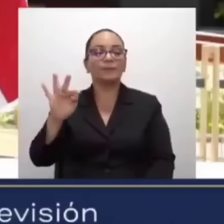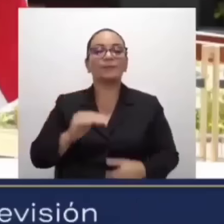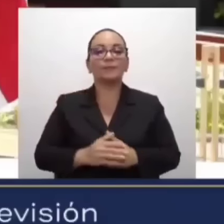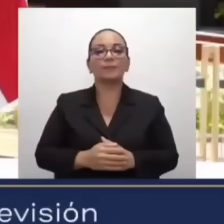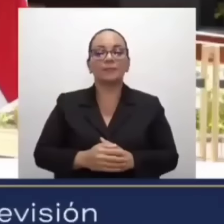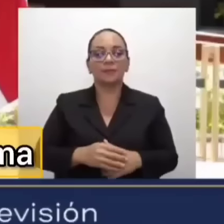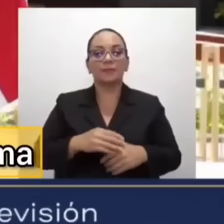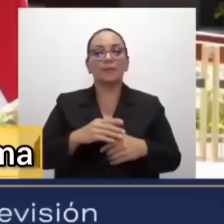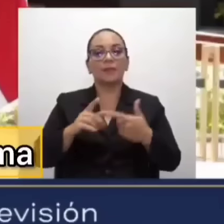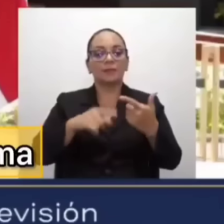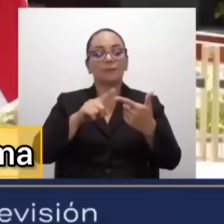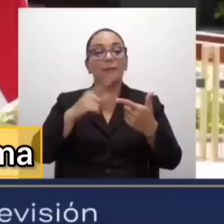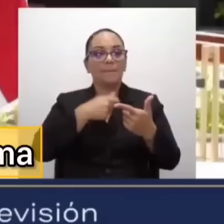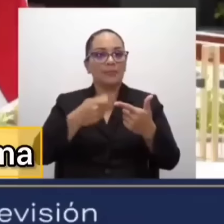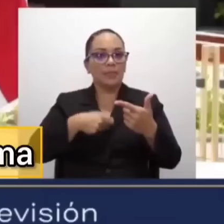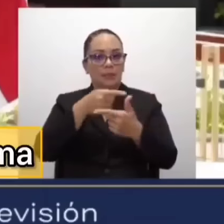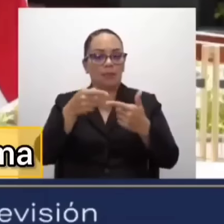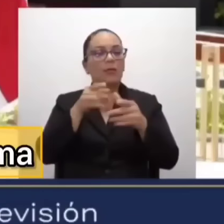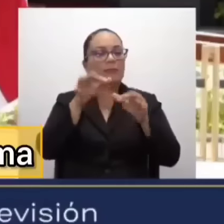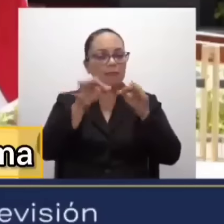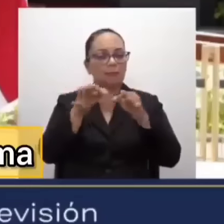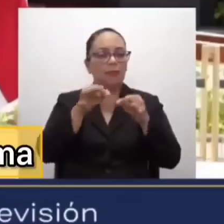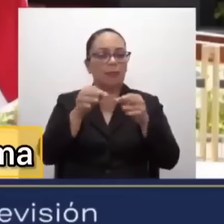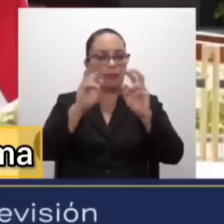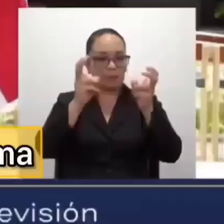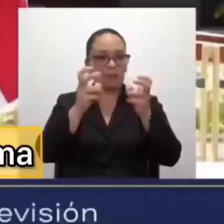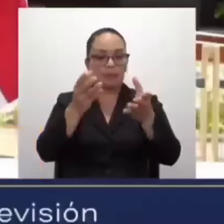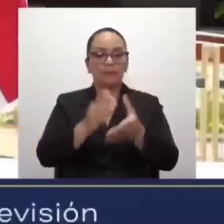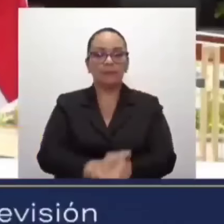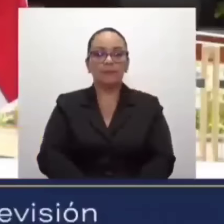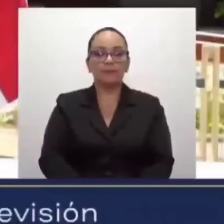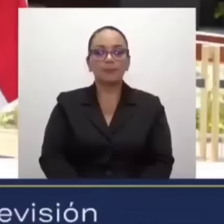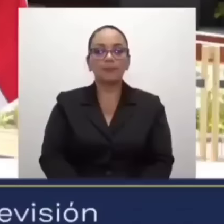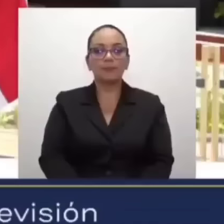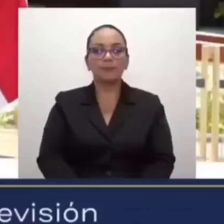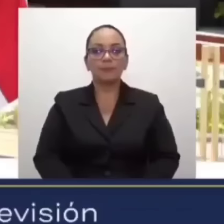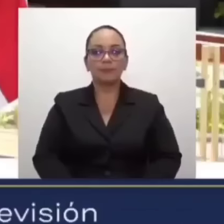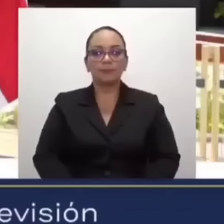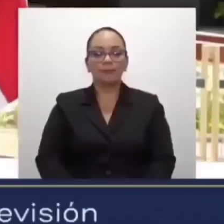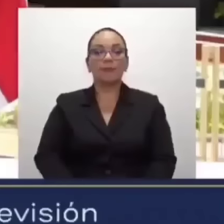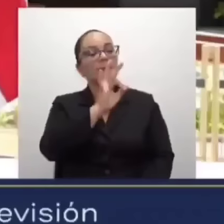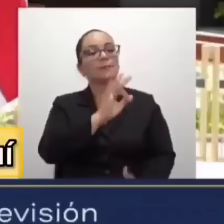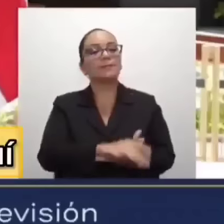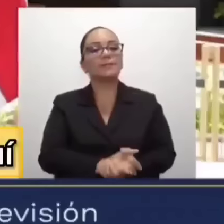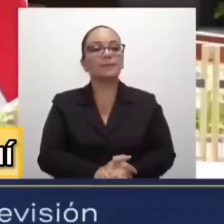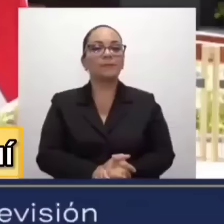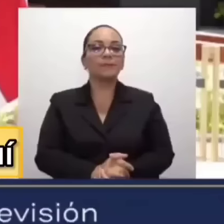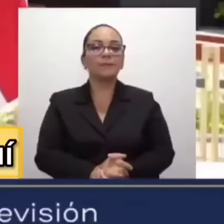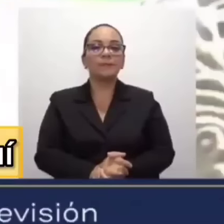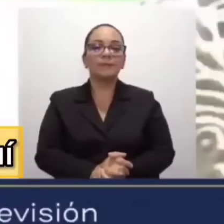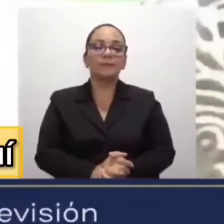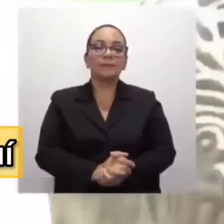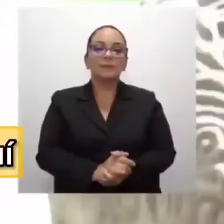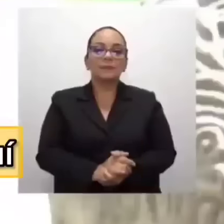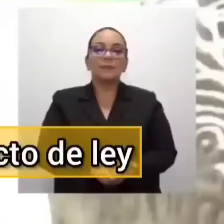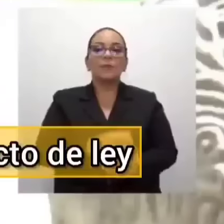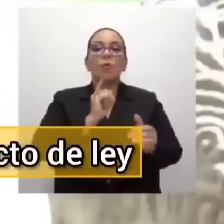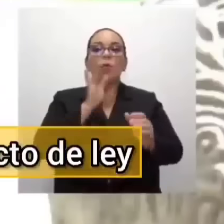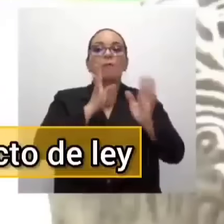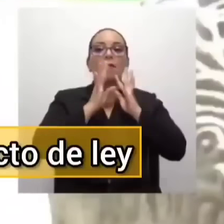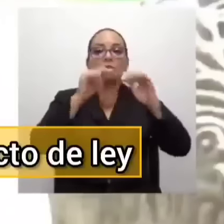Telecomunicaciones, y el presidente nos amplían de este tema. Señora ministra, bienvenida. Como comentamos, hoy estamos aquí